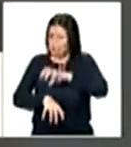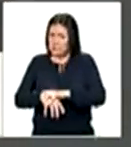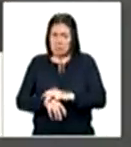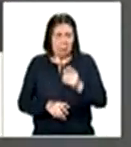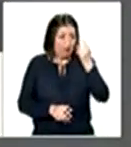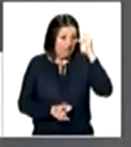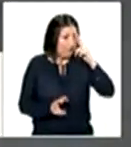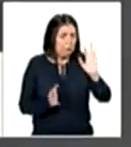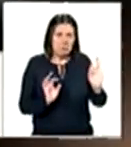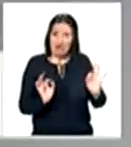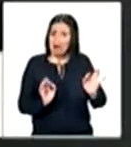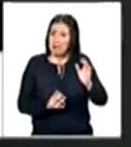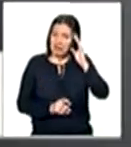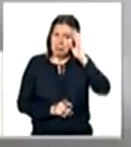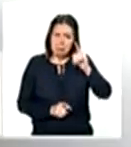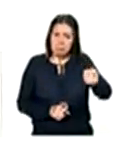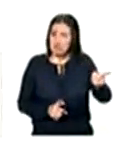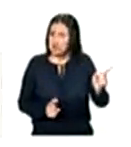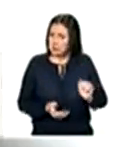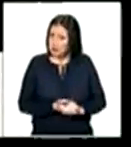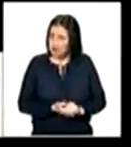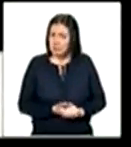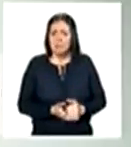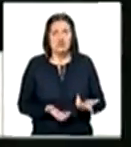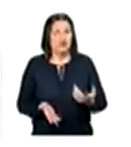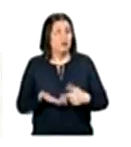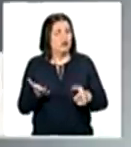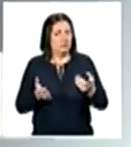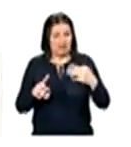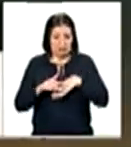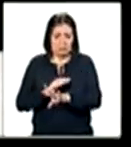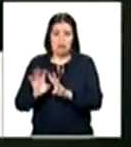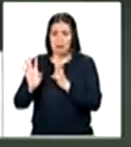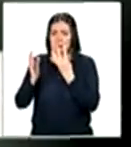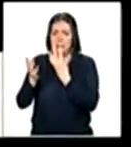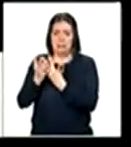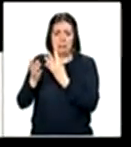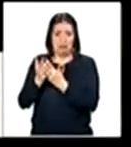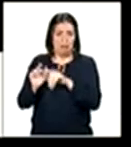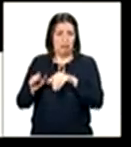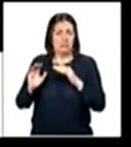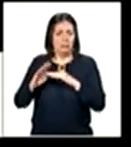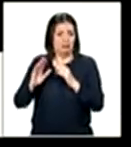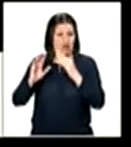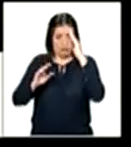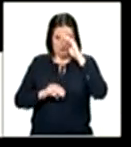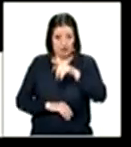alguno por los policías de los Arcos de Catepec, quienes las encarcelaron en la comisaría.